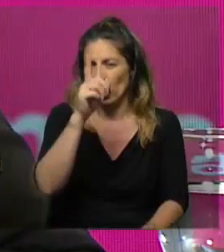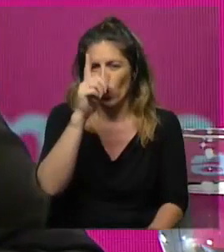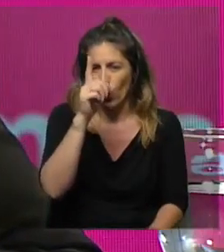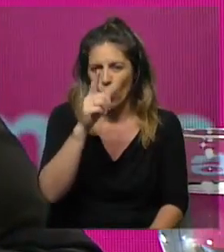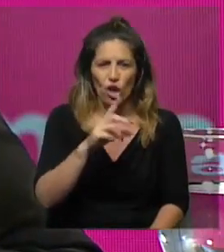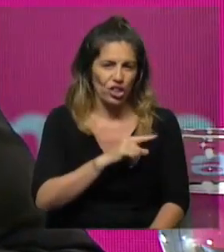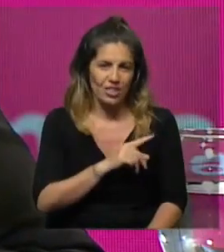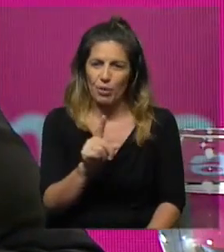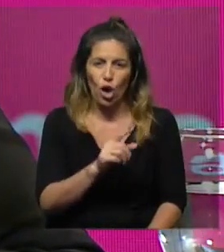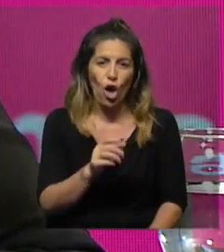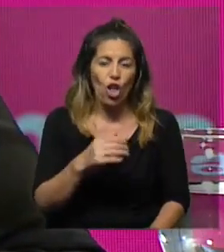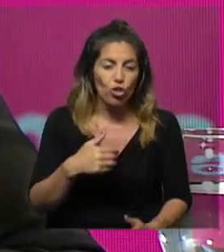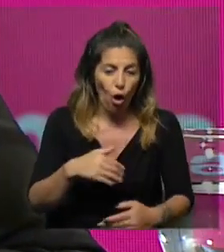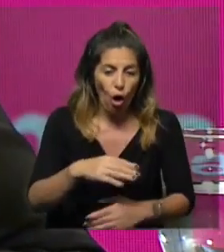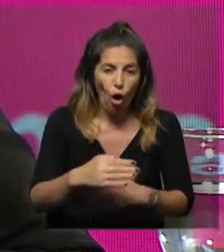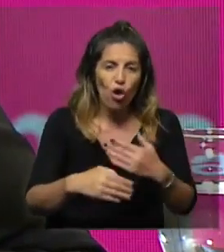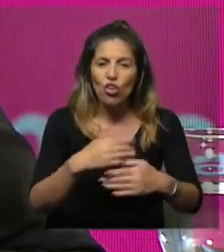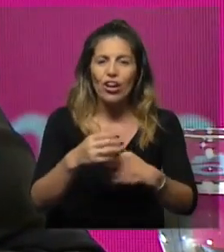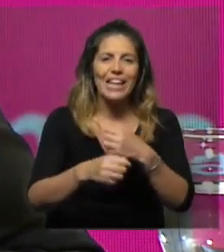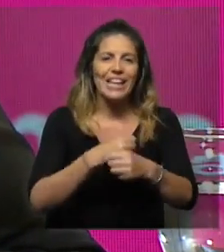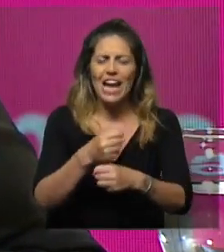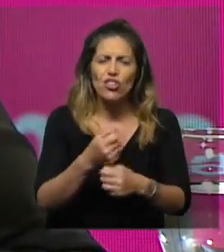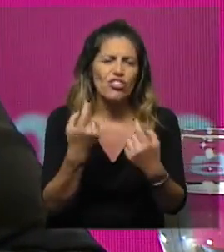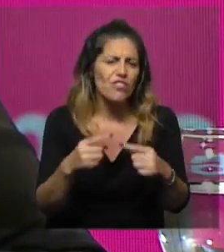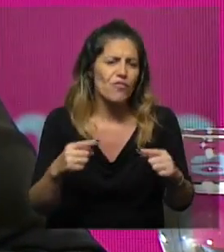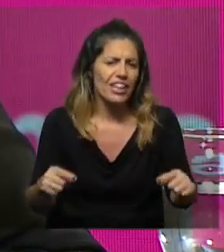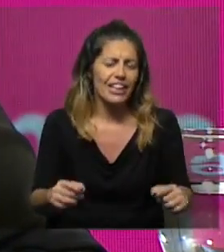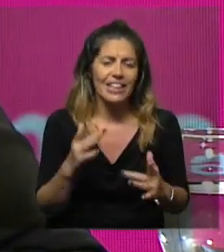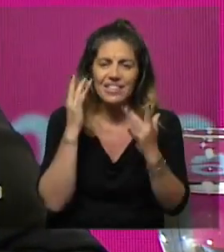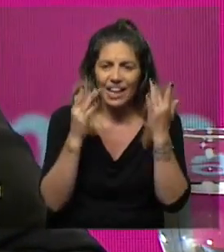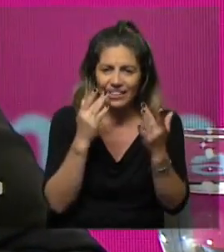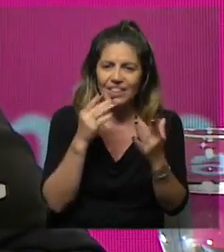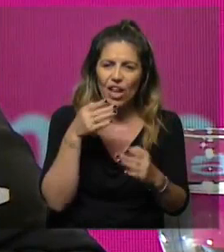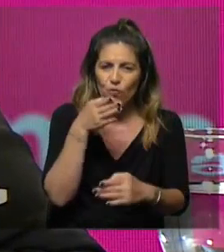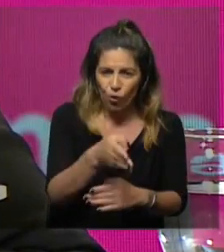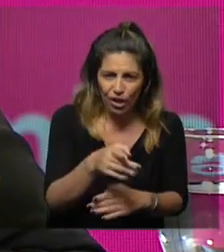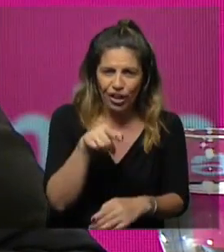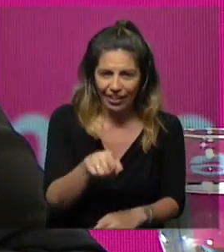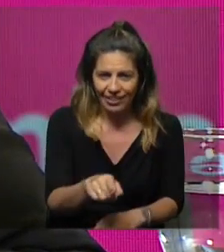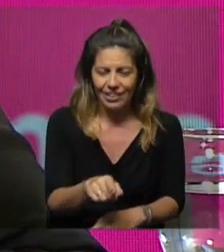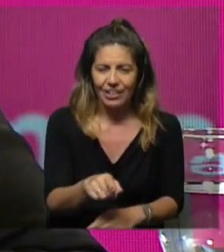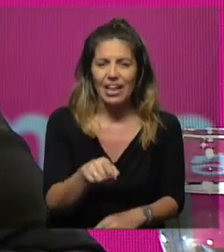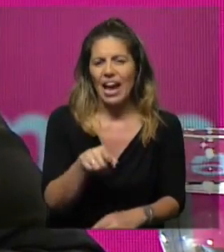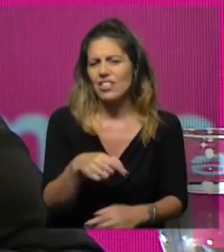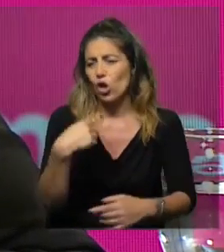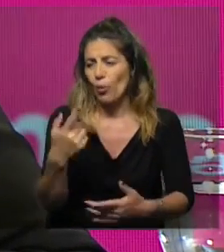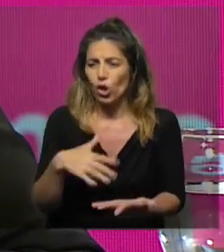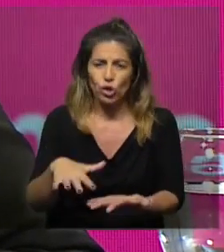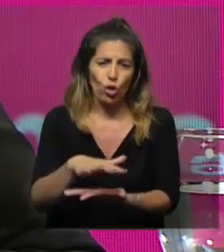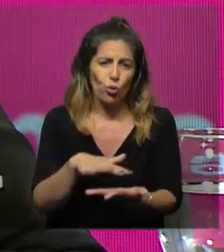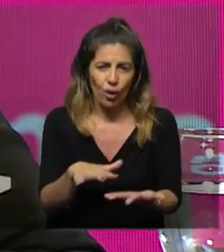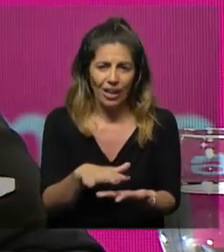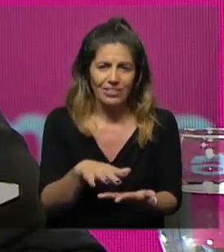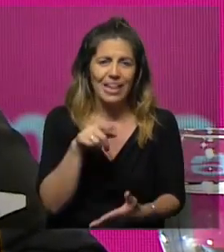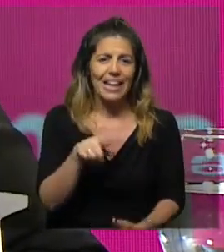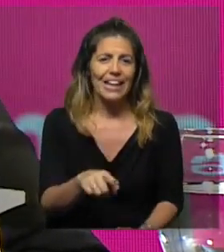solo en diciembre sino que durante todo el año diferentes este artistas estuvieron pasaron por el Solís por ejemplo no y así como en otros lugares bueno